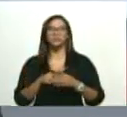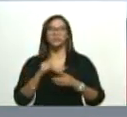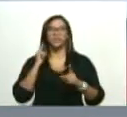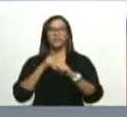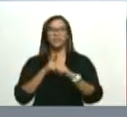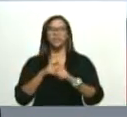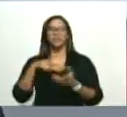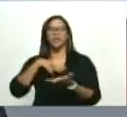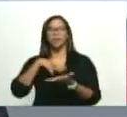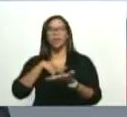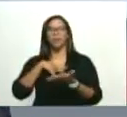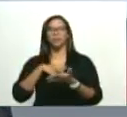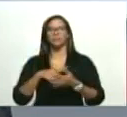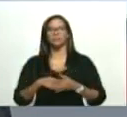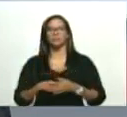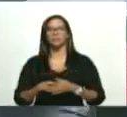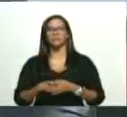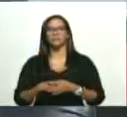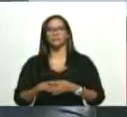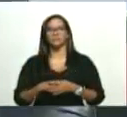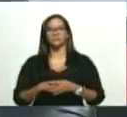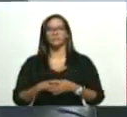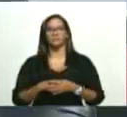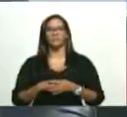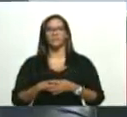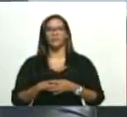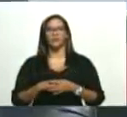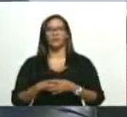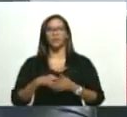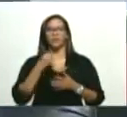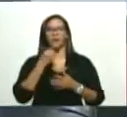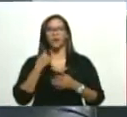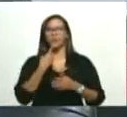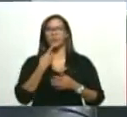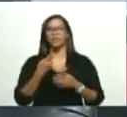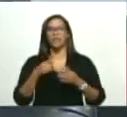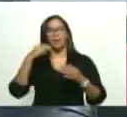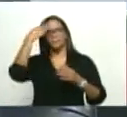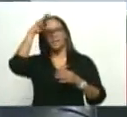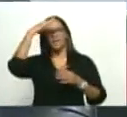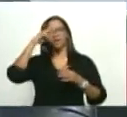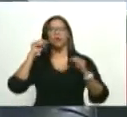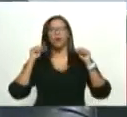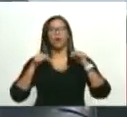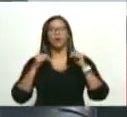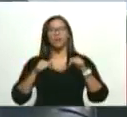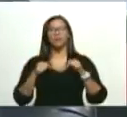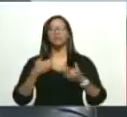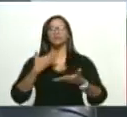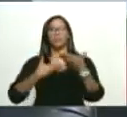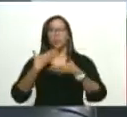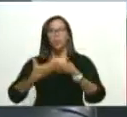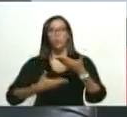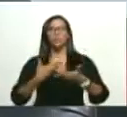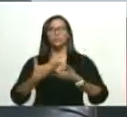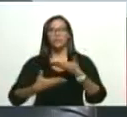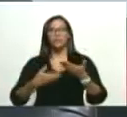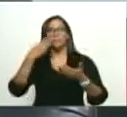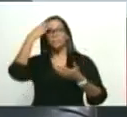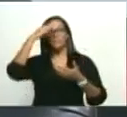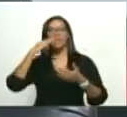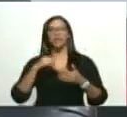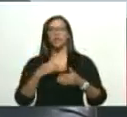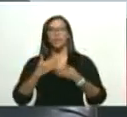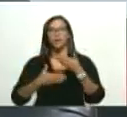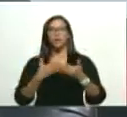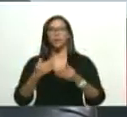Guacara, Estado Carabobo, en Venezuela. Bueno, creo que en México, como ya dije, o sea, en este momento en que hay un proceso, o sea, México pasó por un